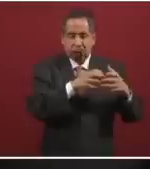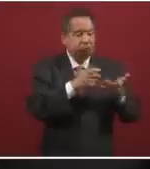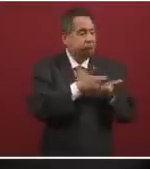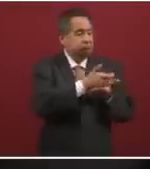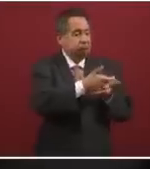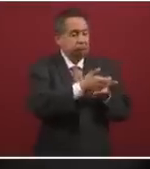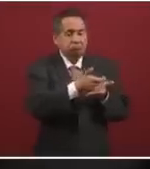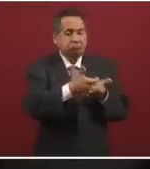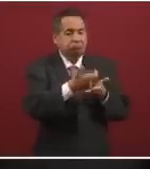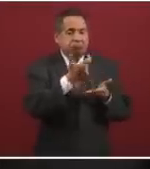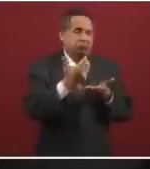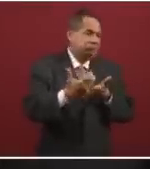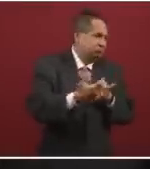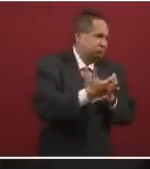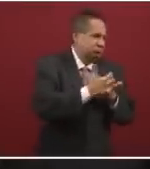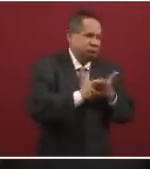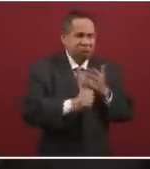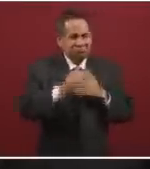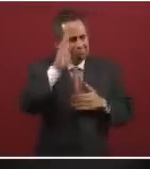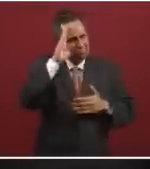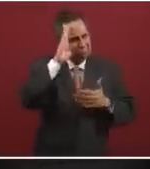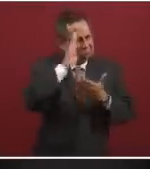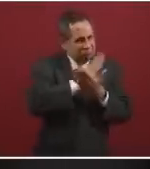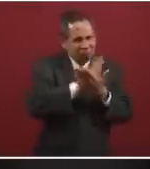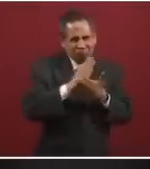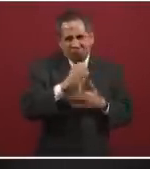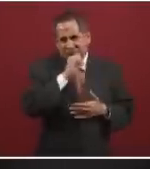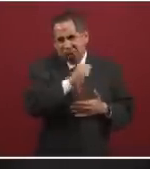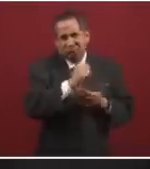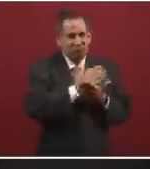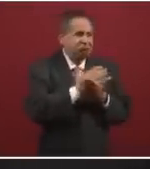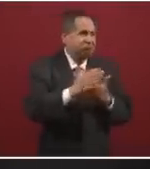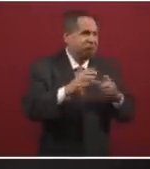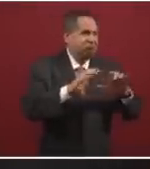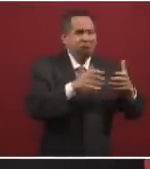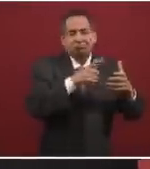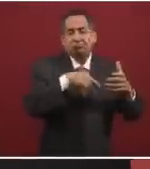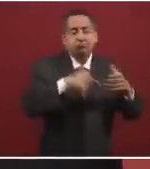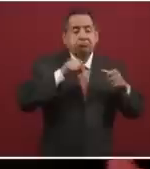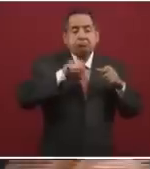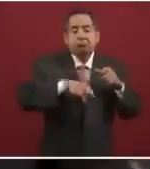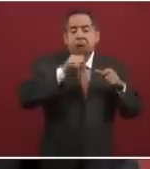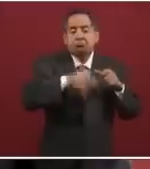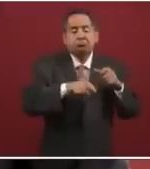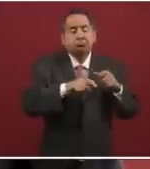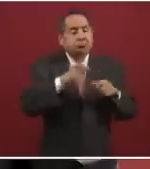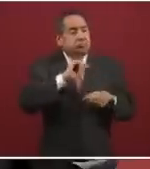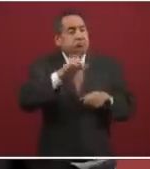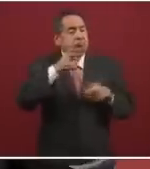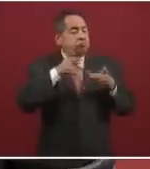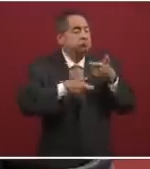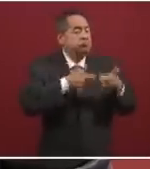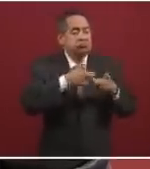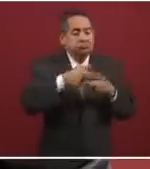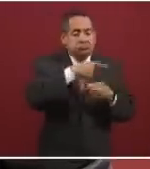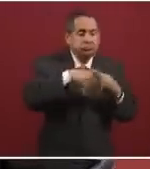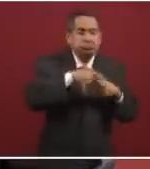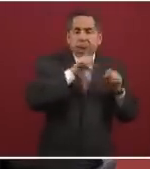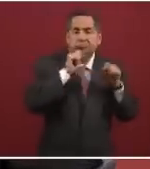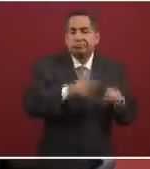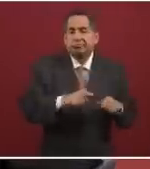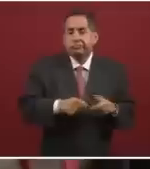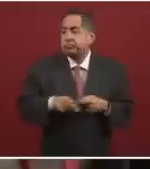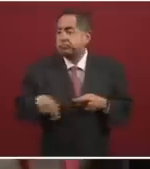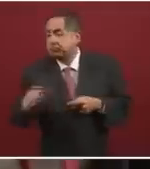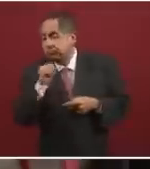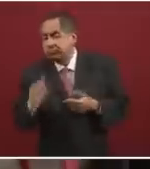sueldos elevados a los altos funcionarios públicos. Y también